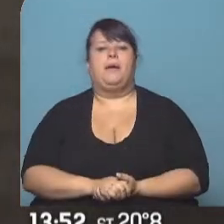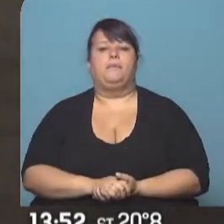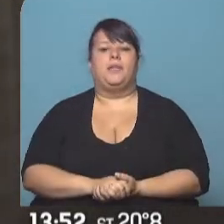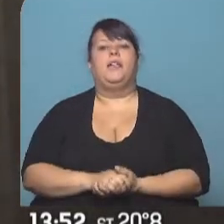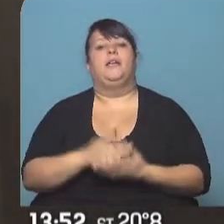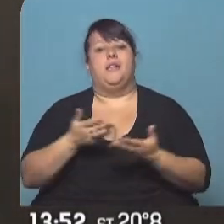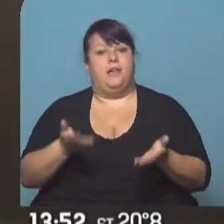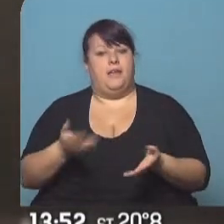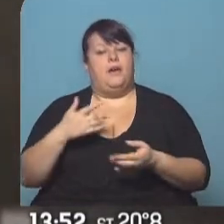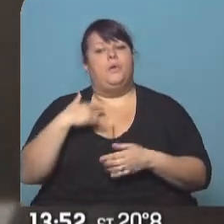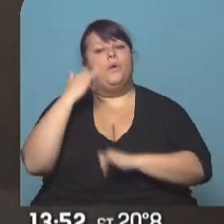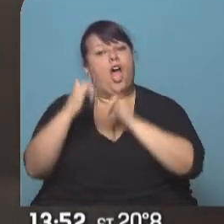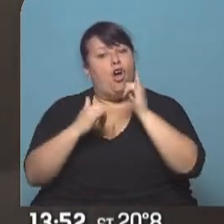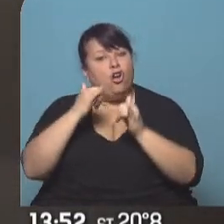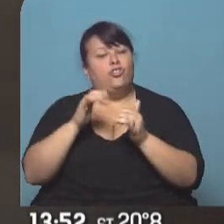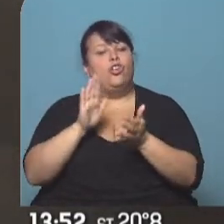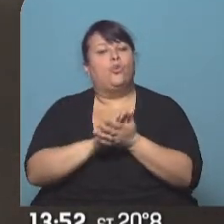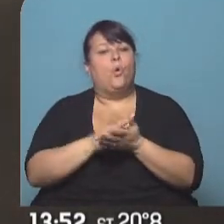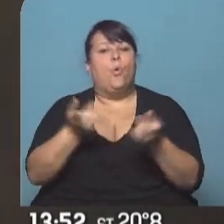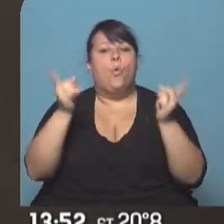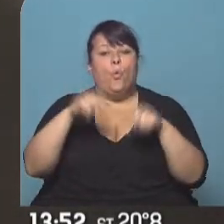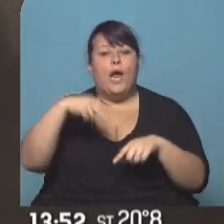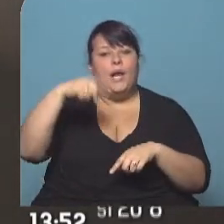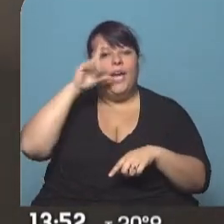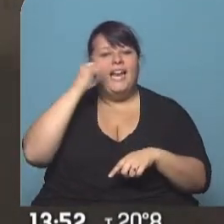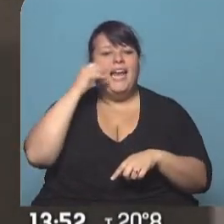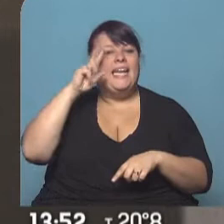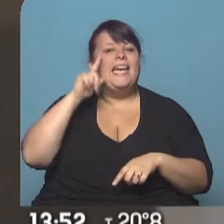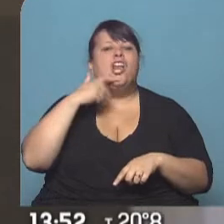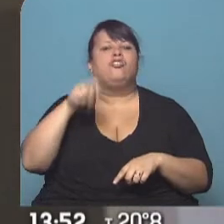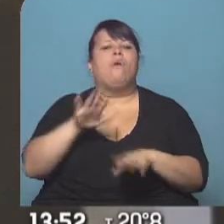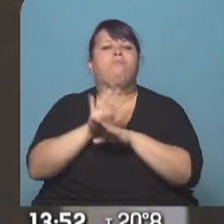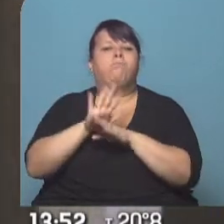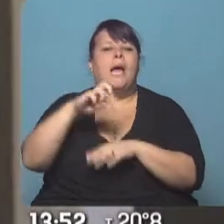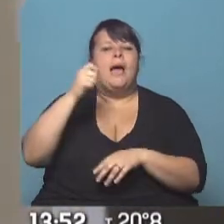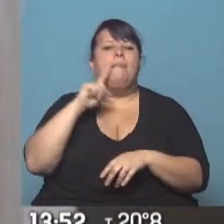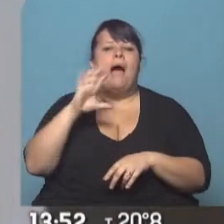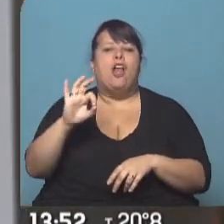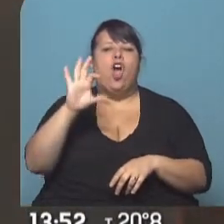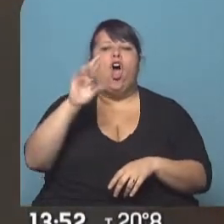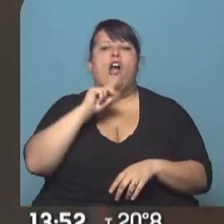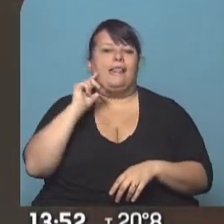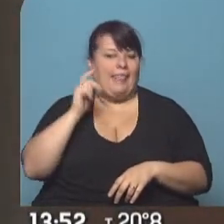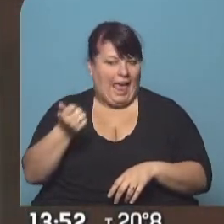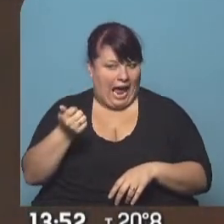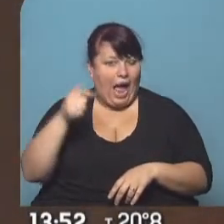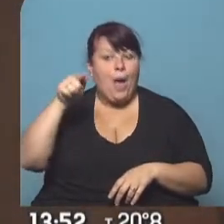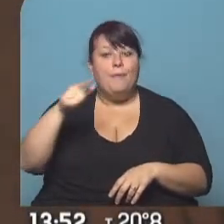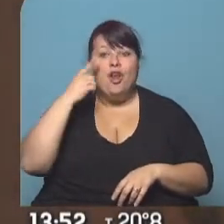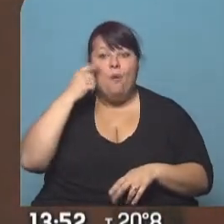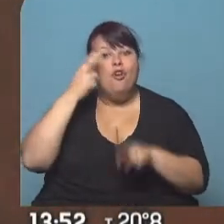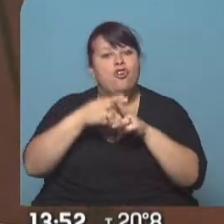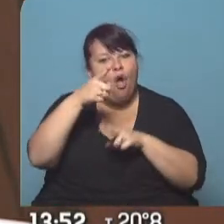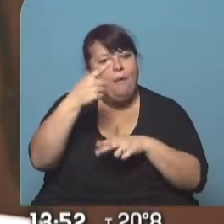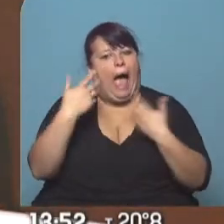Y vamos a contarles que vuelve Nery Nelson, o más conocido como Palito Ortega. Pero Nery Nelson era el nombre